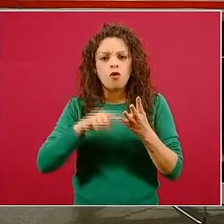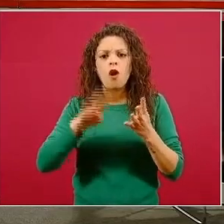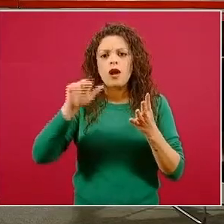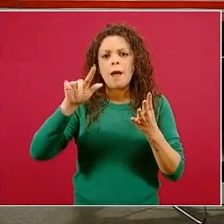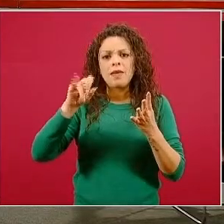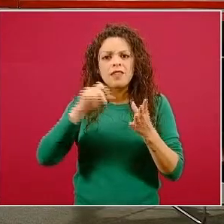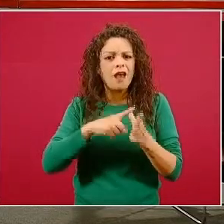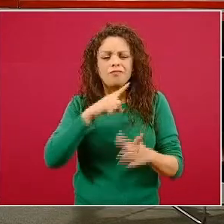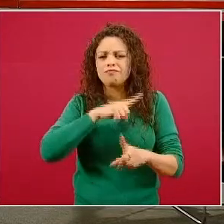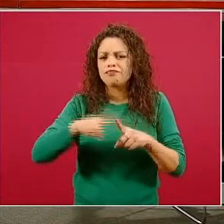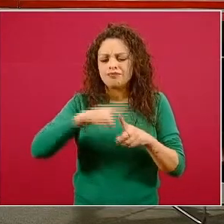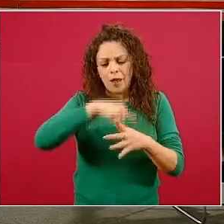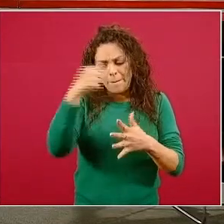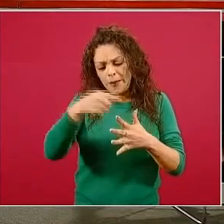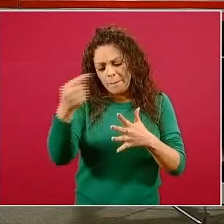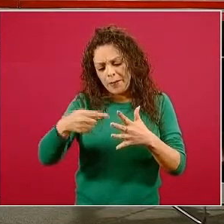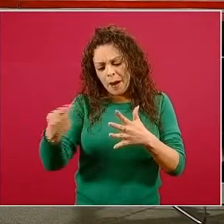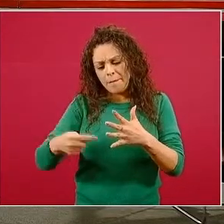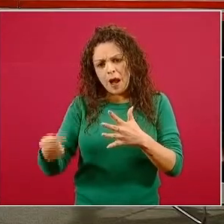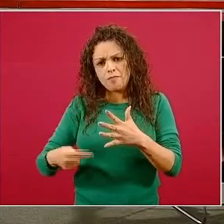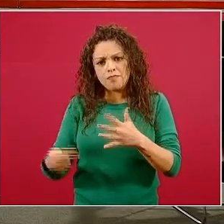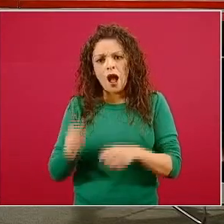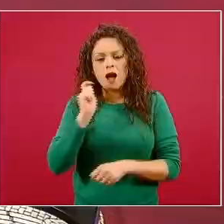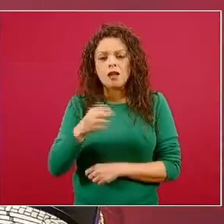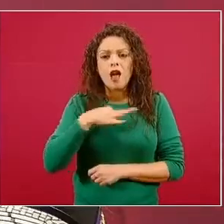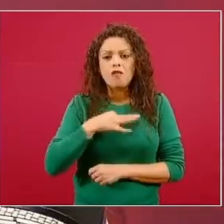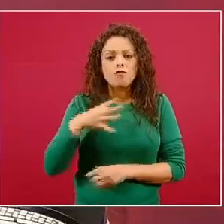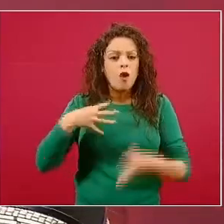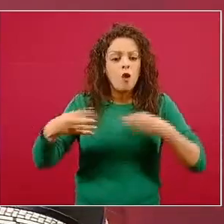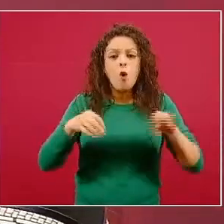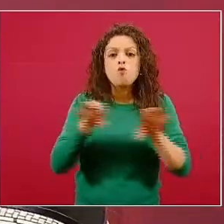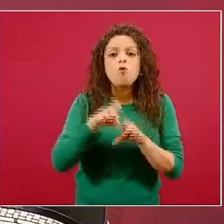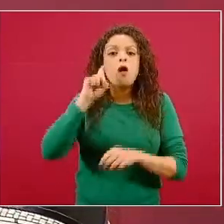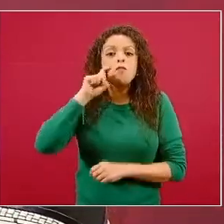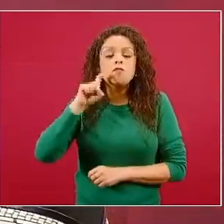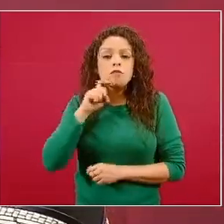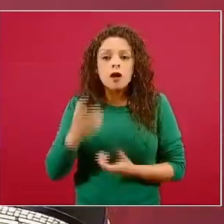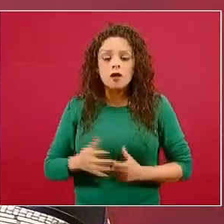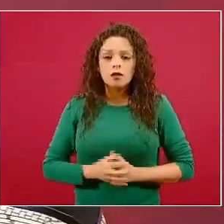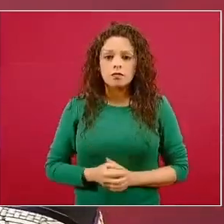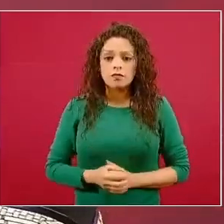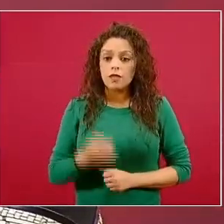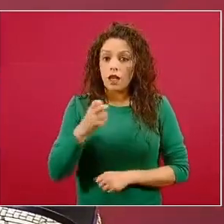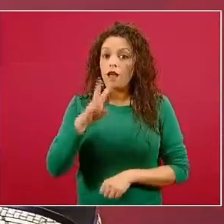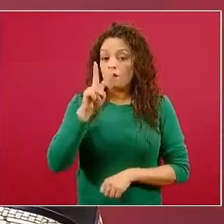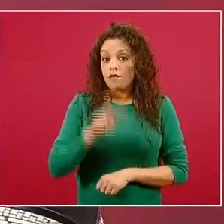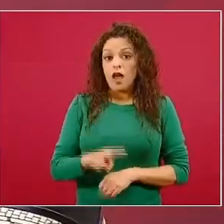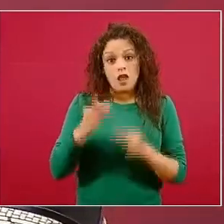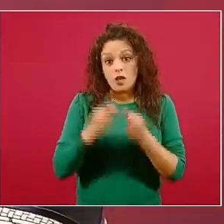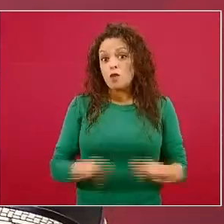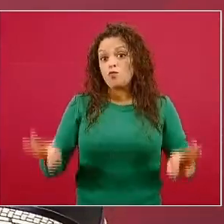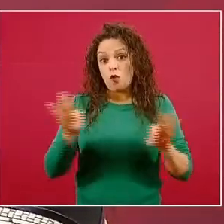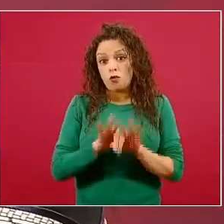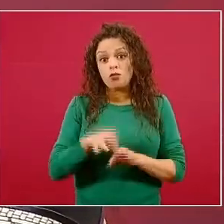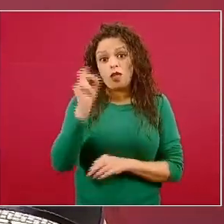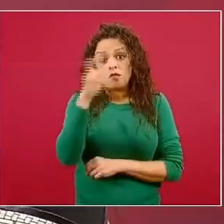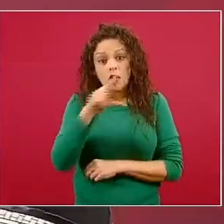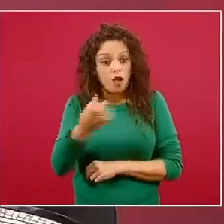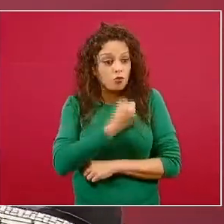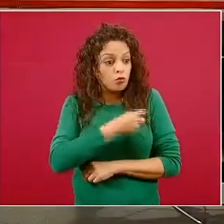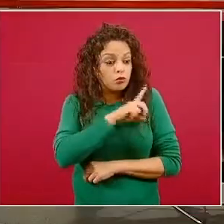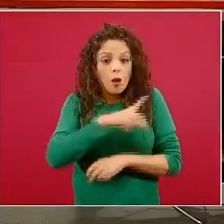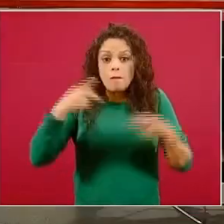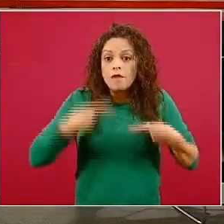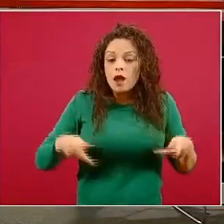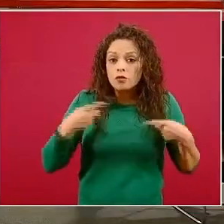una serie de enfermedades, de infecciones de transmisión sexual que tiene un efecto importante en la salud de la persona, ¿no? Y que